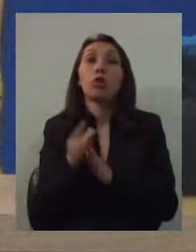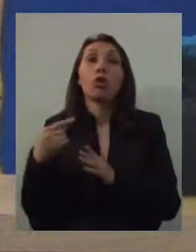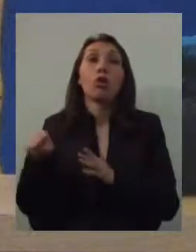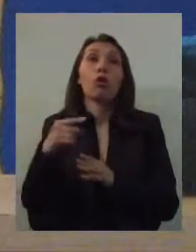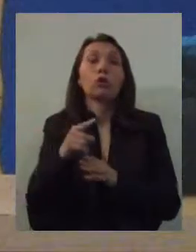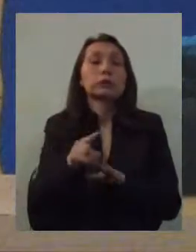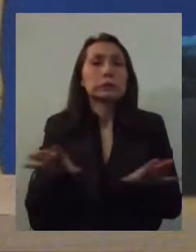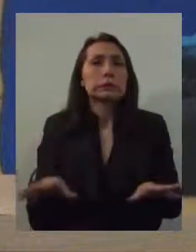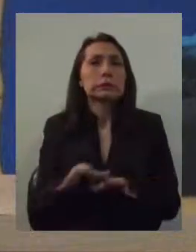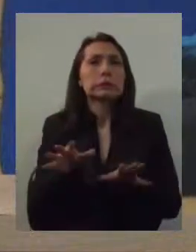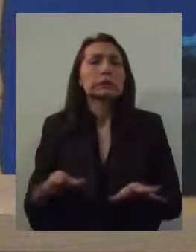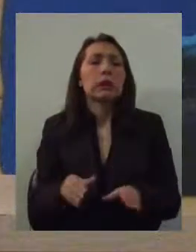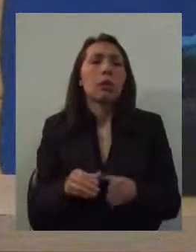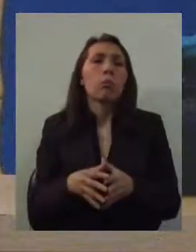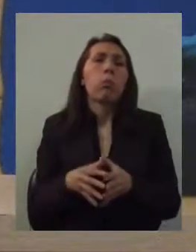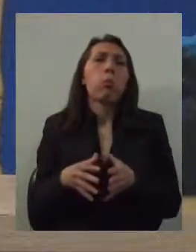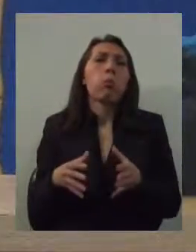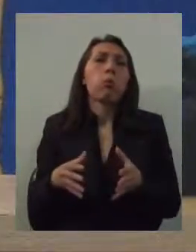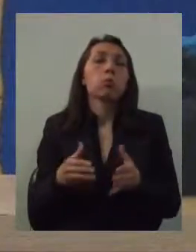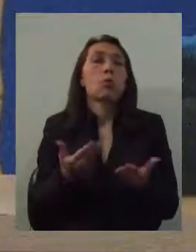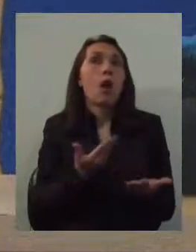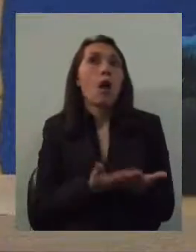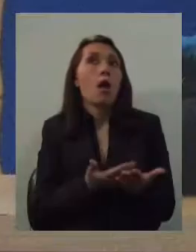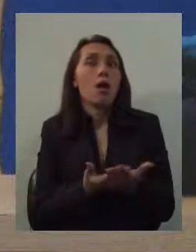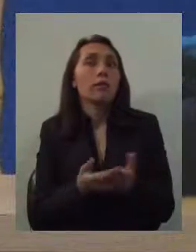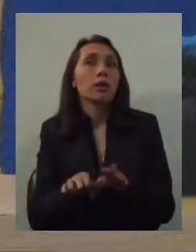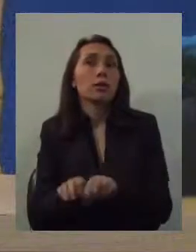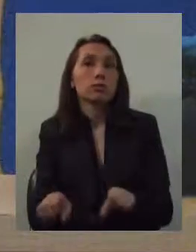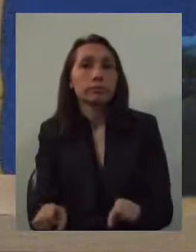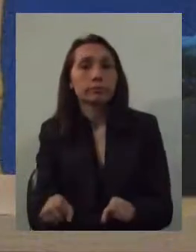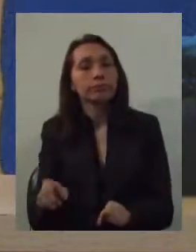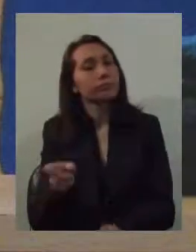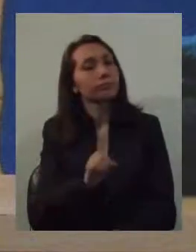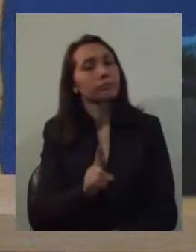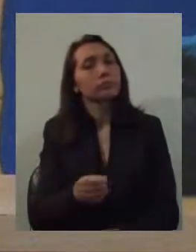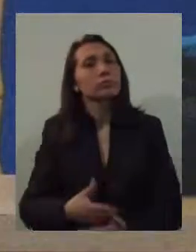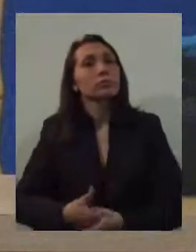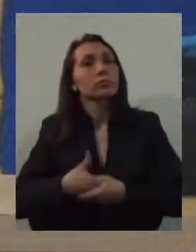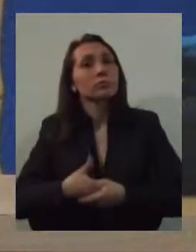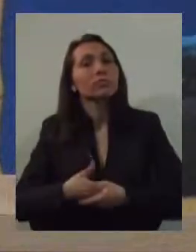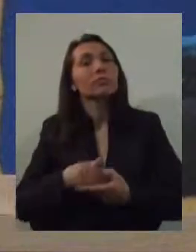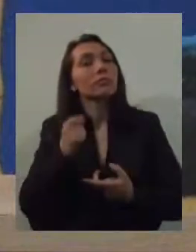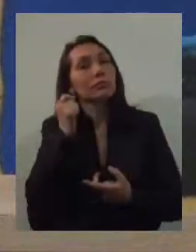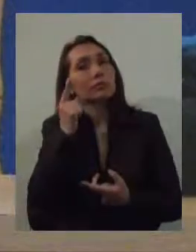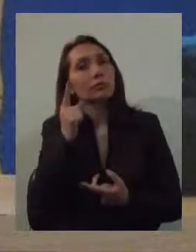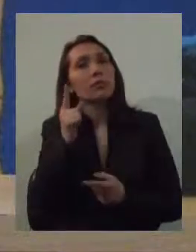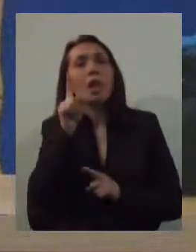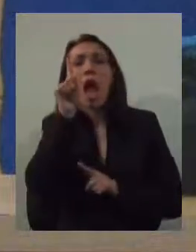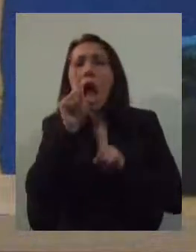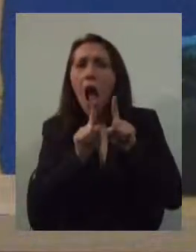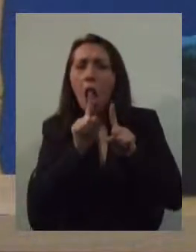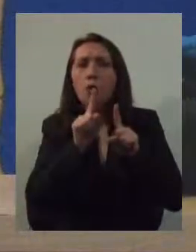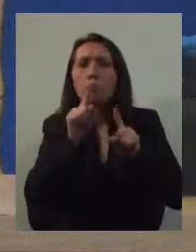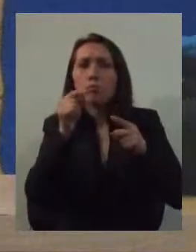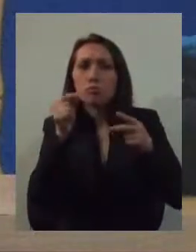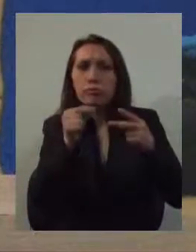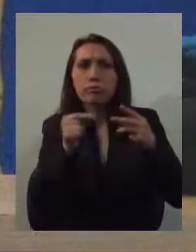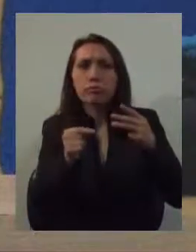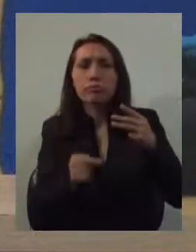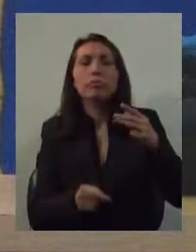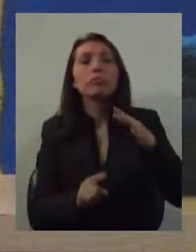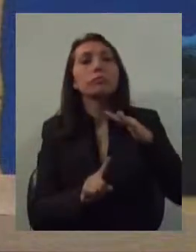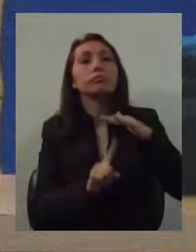que hacer esfuerzos denodados por convenir. Y lo que hay que hacer es convenir sobre ciertos principios que tenemos que tratar